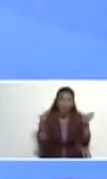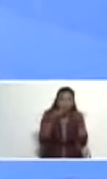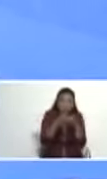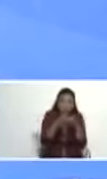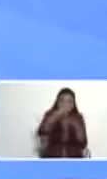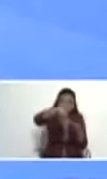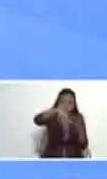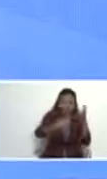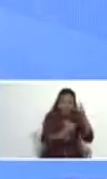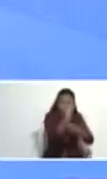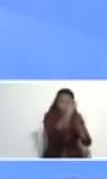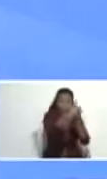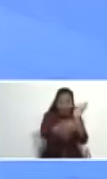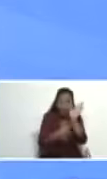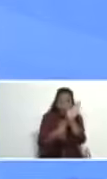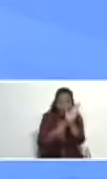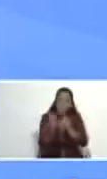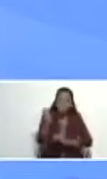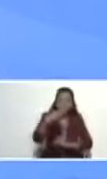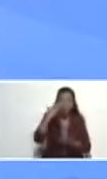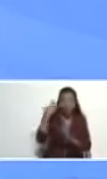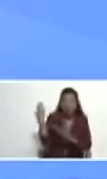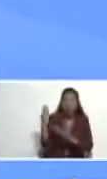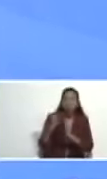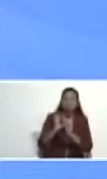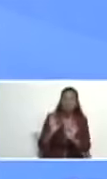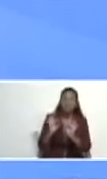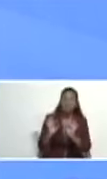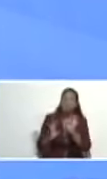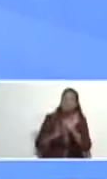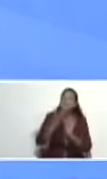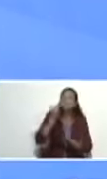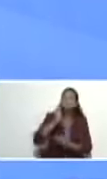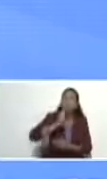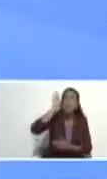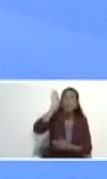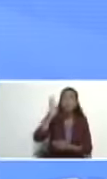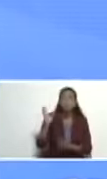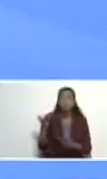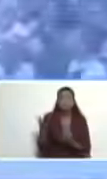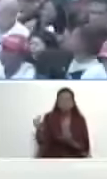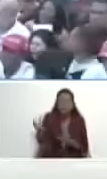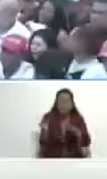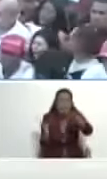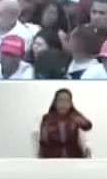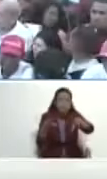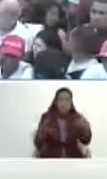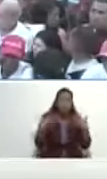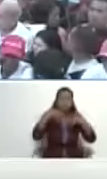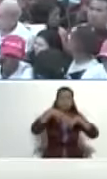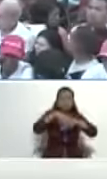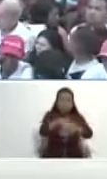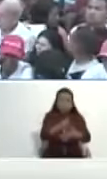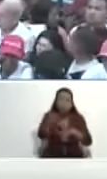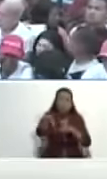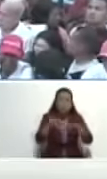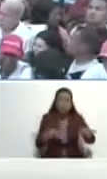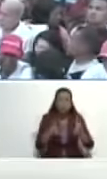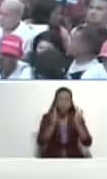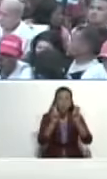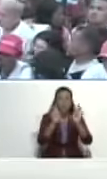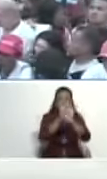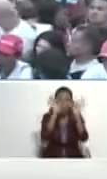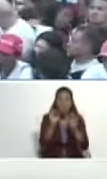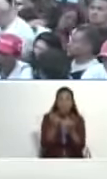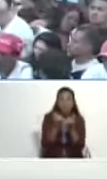7T, vamos por más y vamos para mejor, integralmente, con la nueva